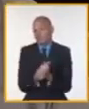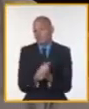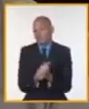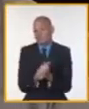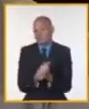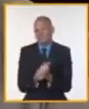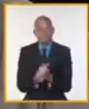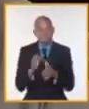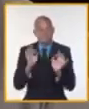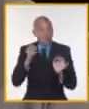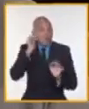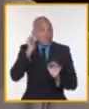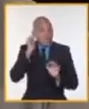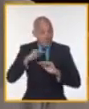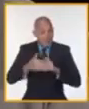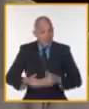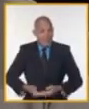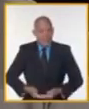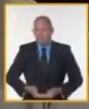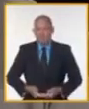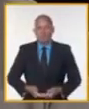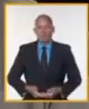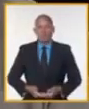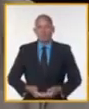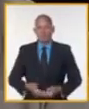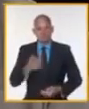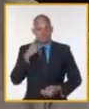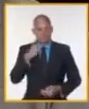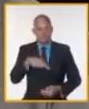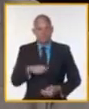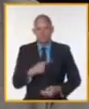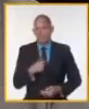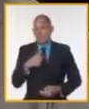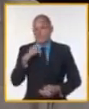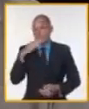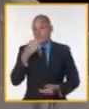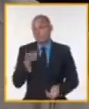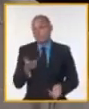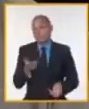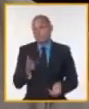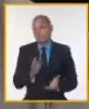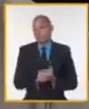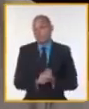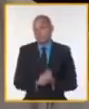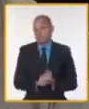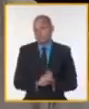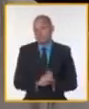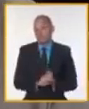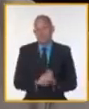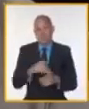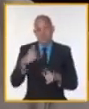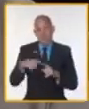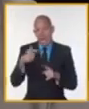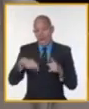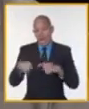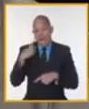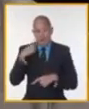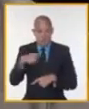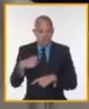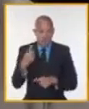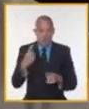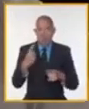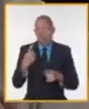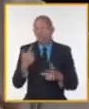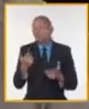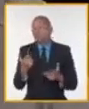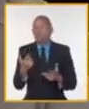fecundidad y de la natalidad. Estamos enfrentando problemas con completamiento de grupos básicos de trabajo, con